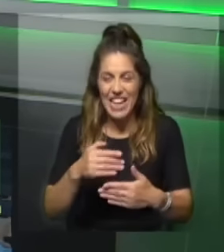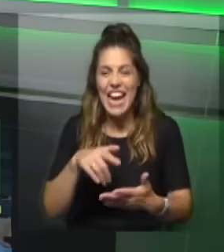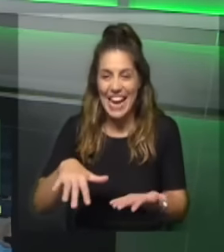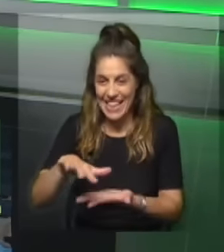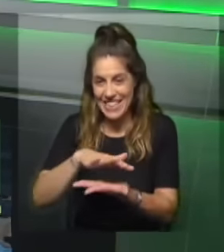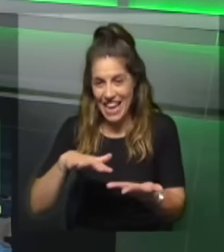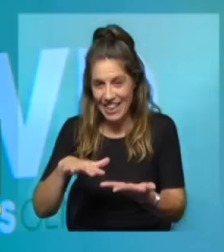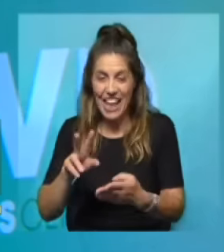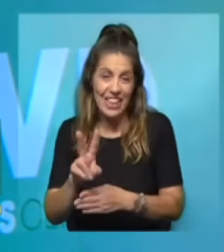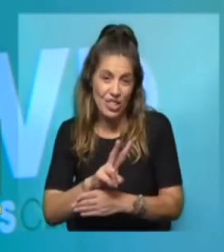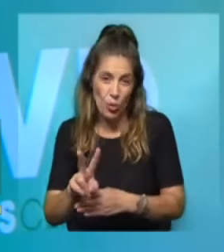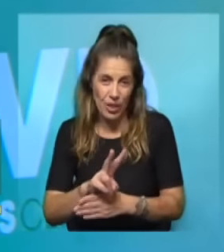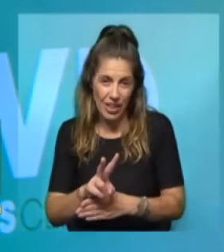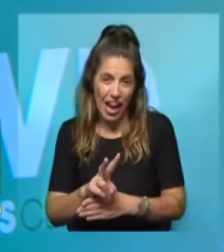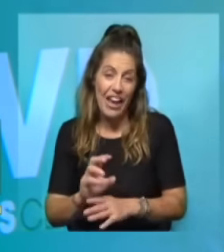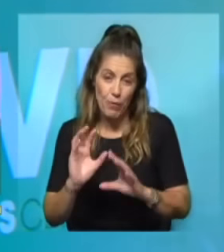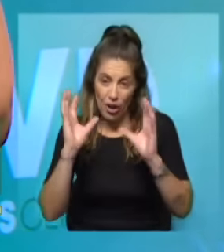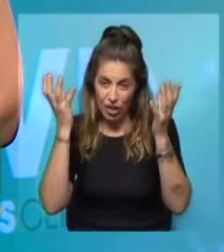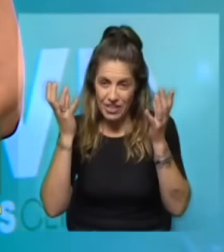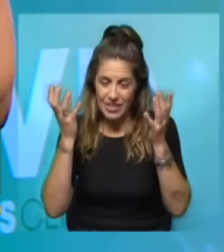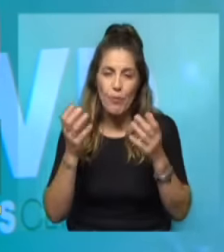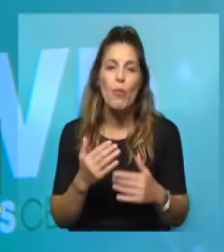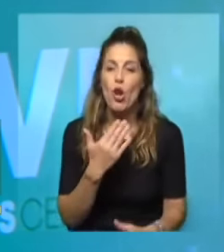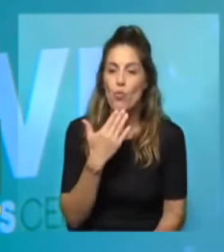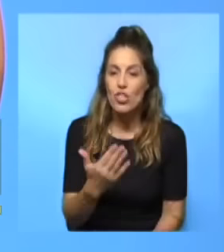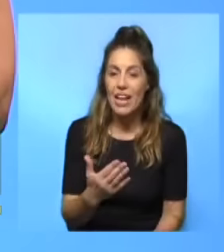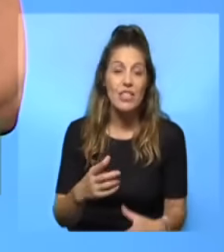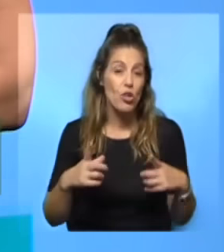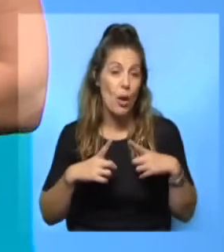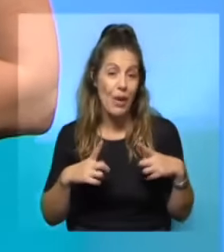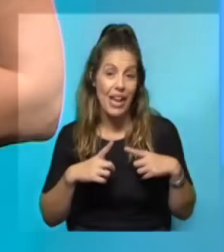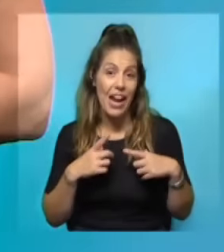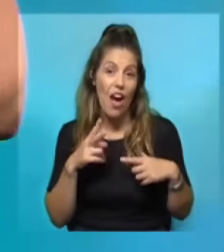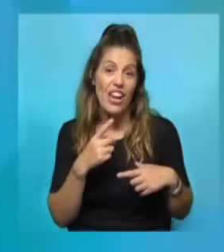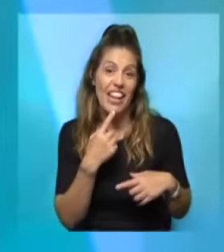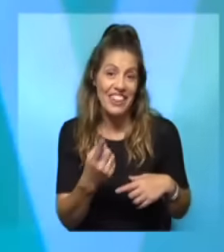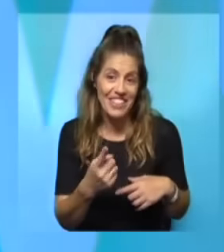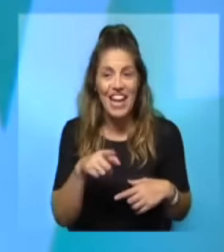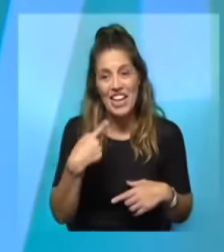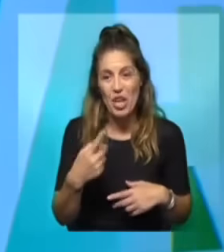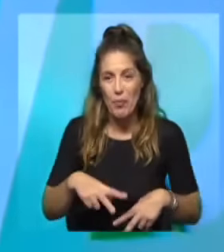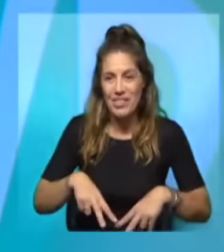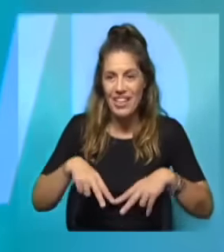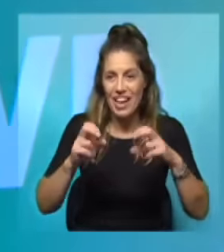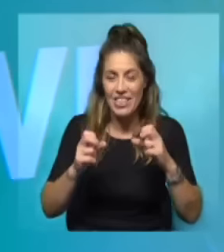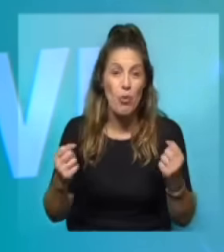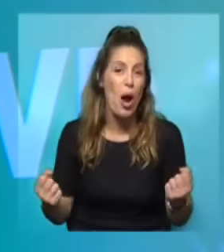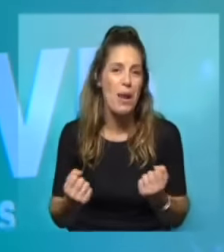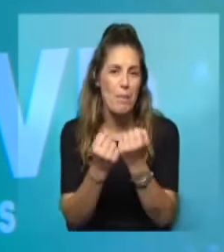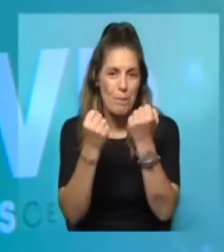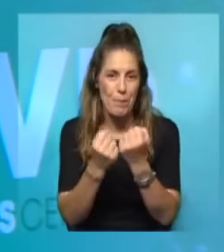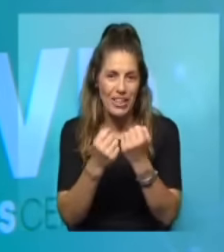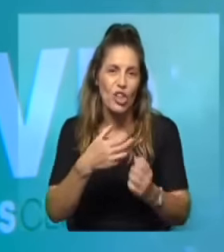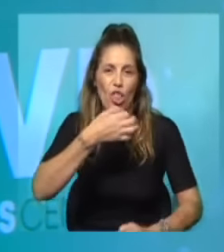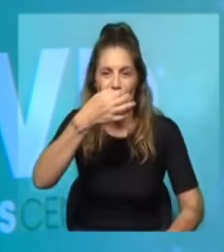área por lo menos bien bueno Muchas gracias Eduardo vamos a ver qué dice y obviamente analizaremos después el impacto que tiene